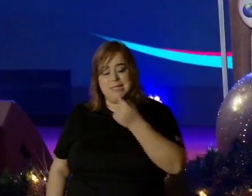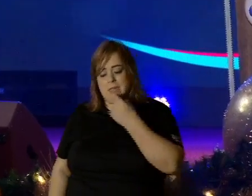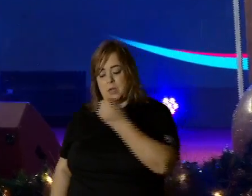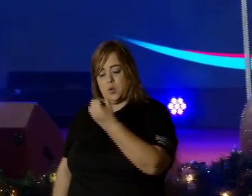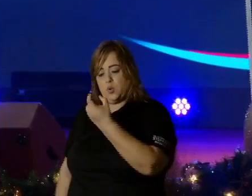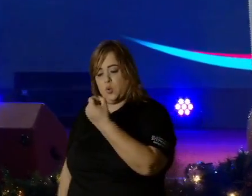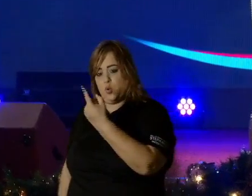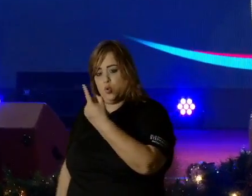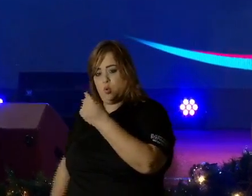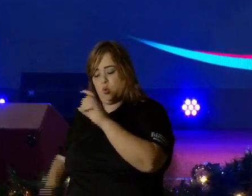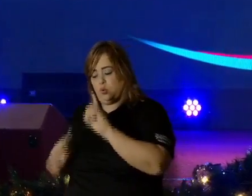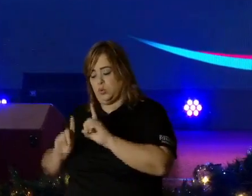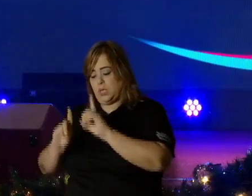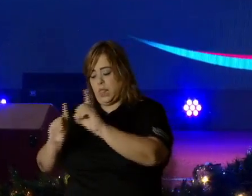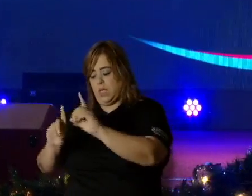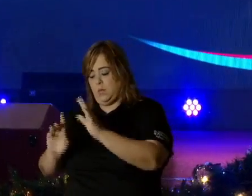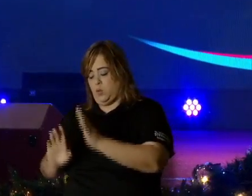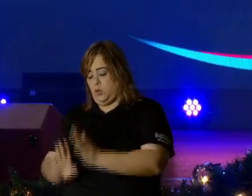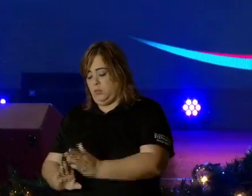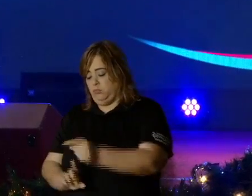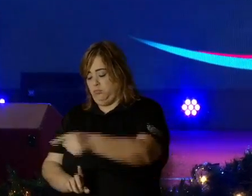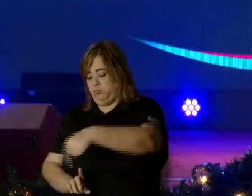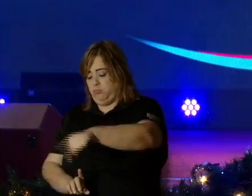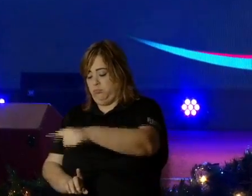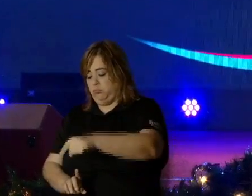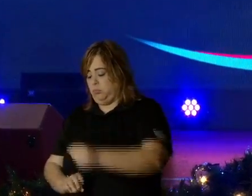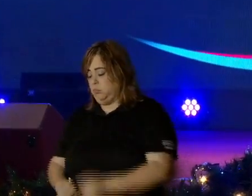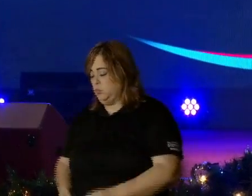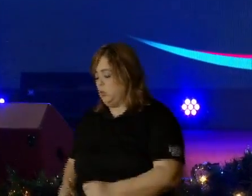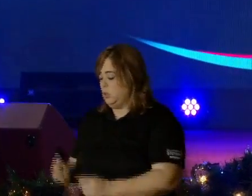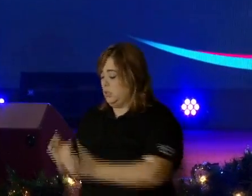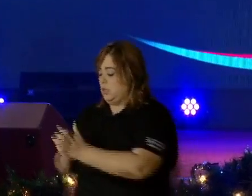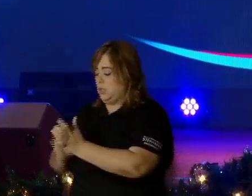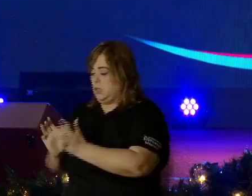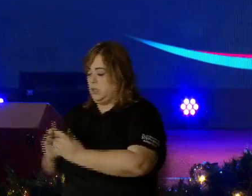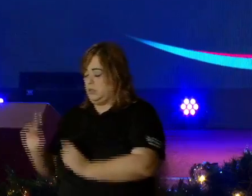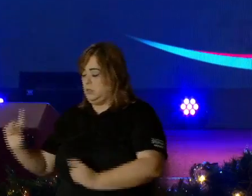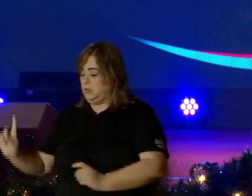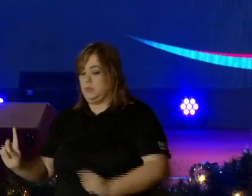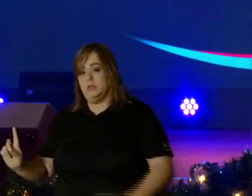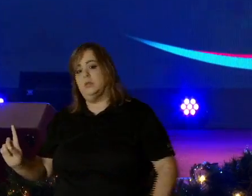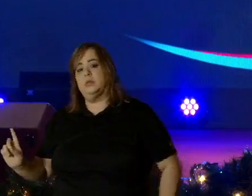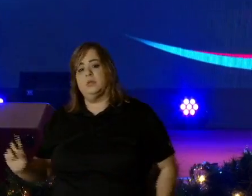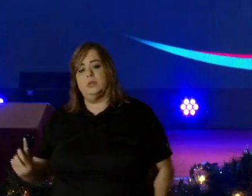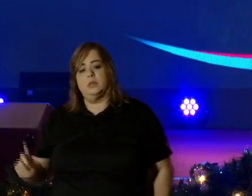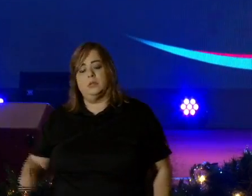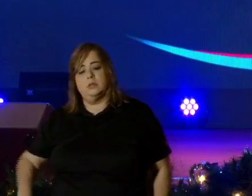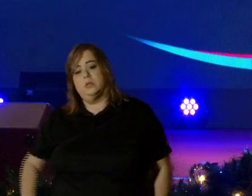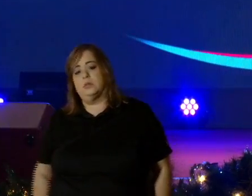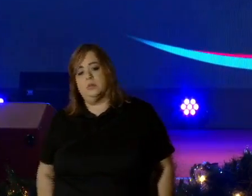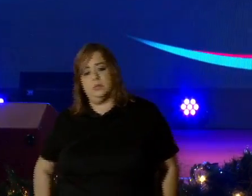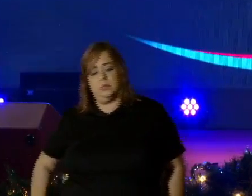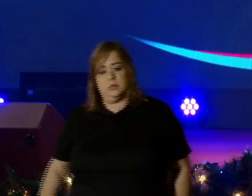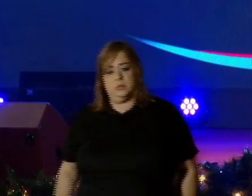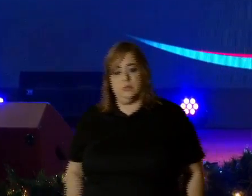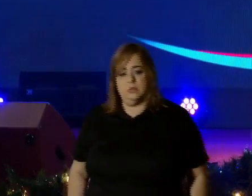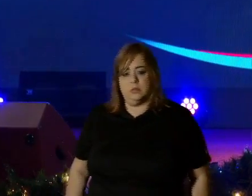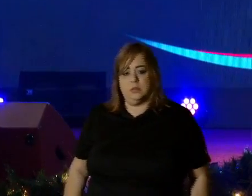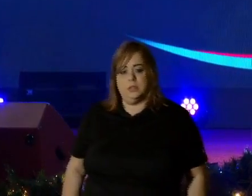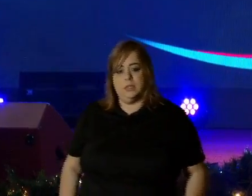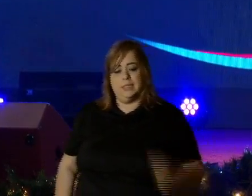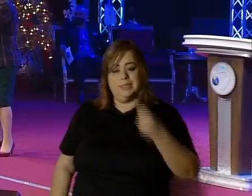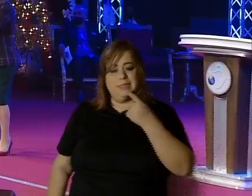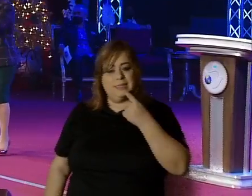problema era también los discípulos. Oh, sí, ¿se acuerdan los discípulos? Despídelos, que mucha gente no hay comida. Y ahora le